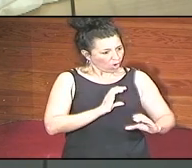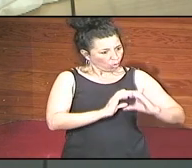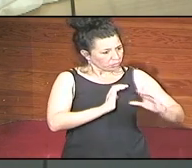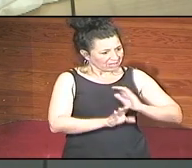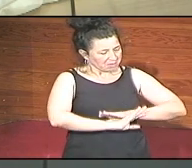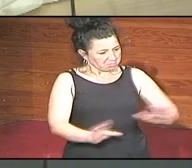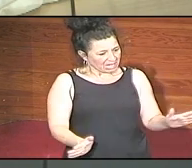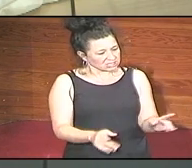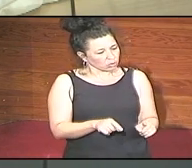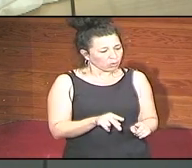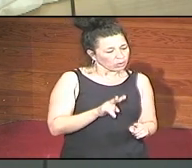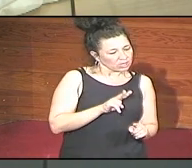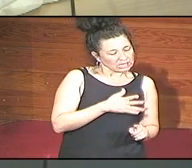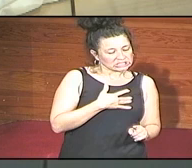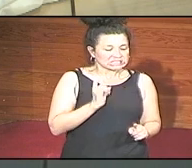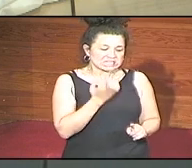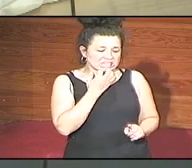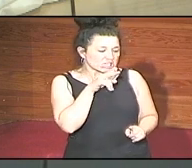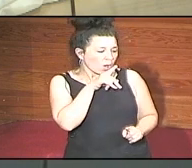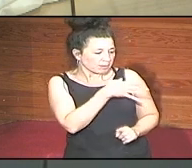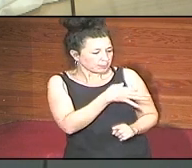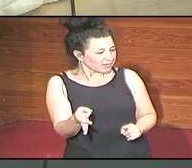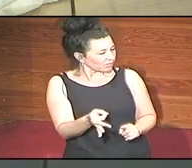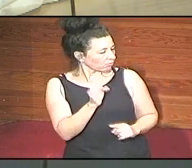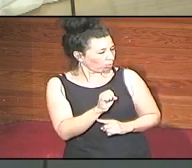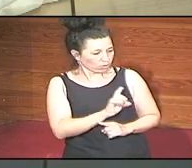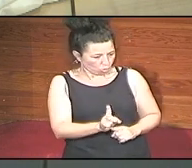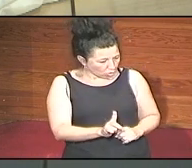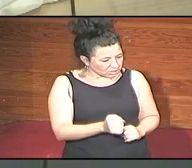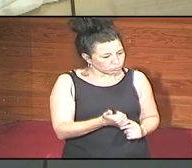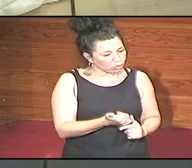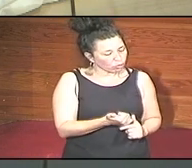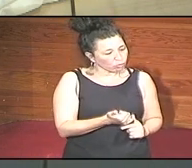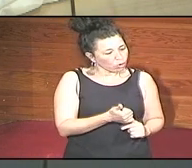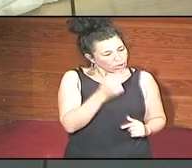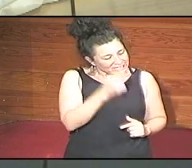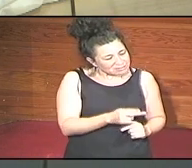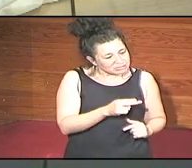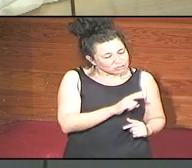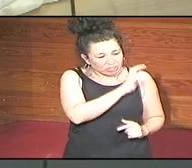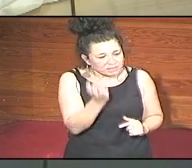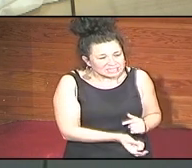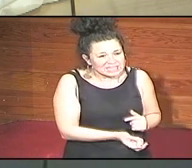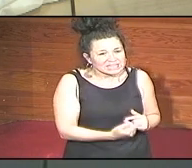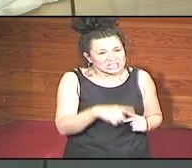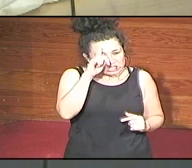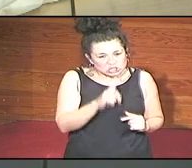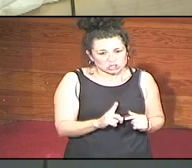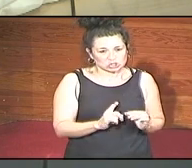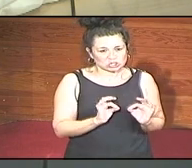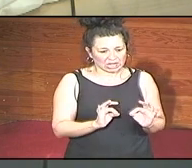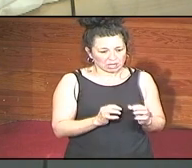sí que le ve a una yo y yo lo entiendo eso como un respeto hacia hacia la diversidad no sé si se si es así de